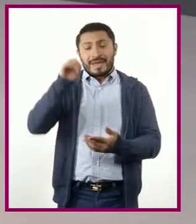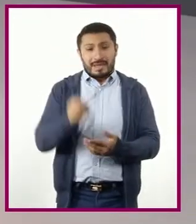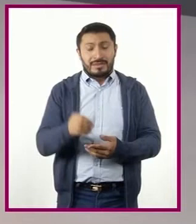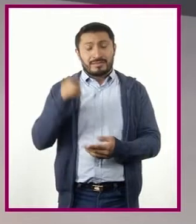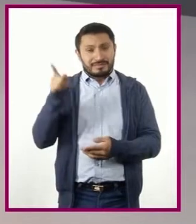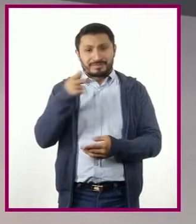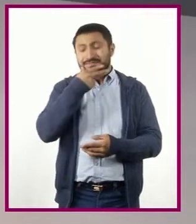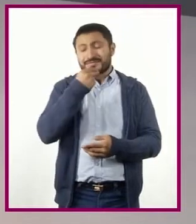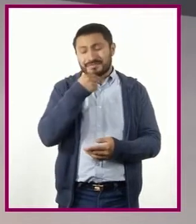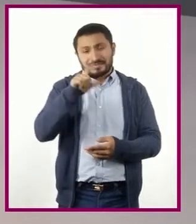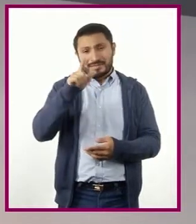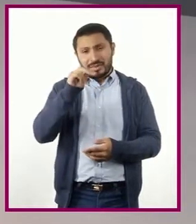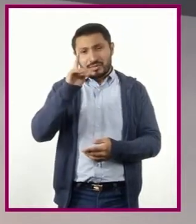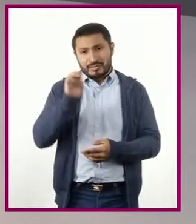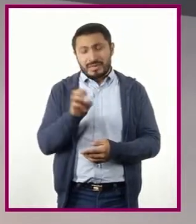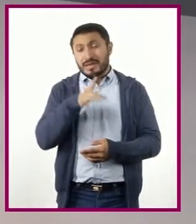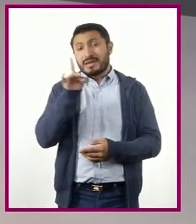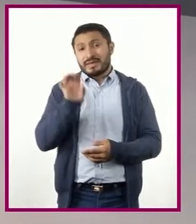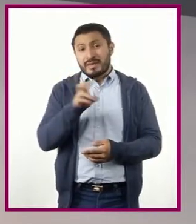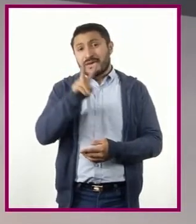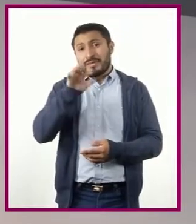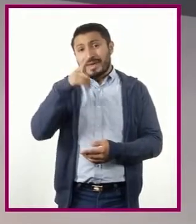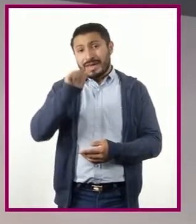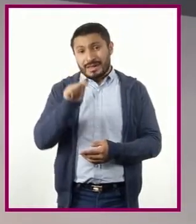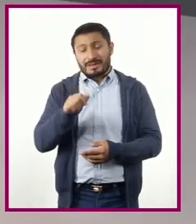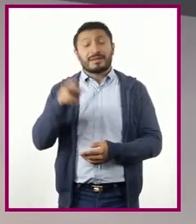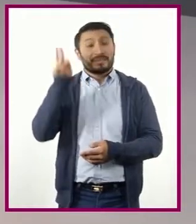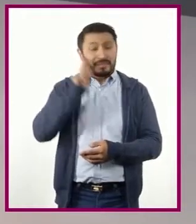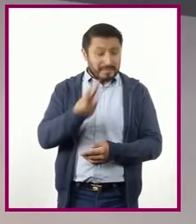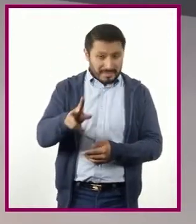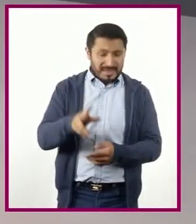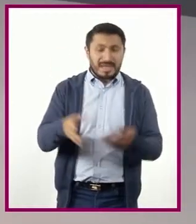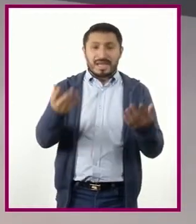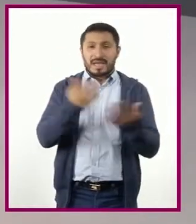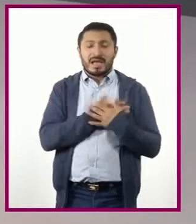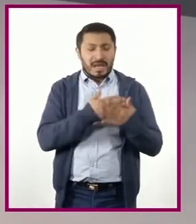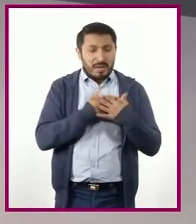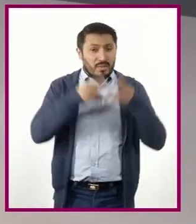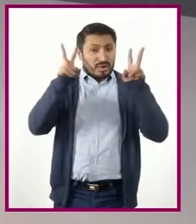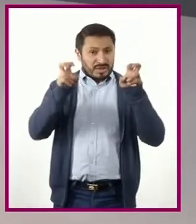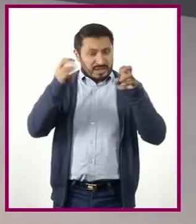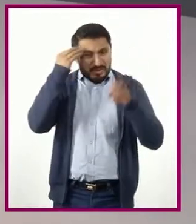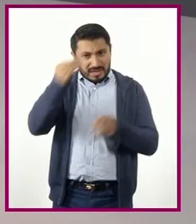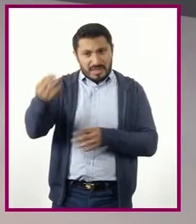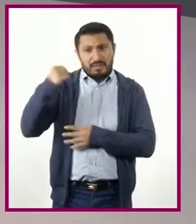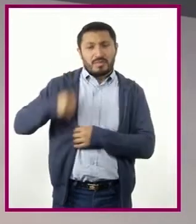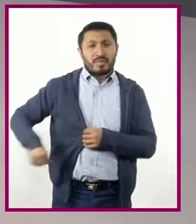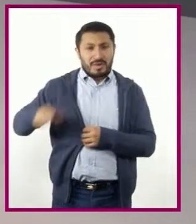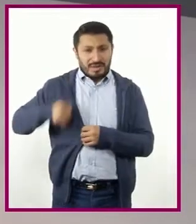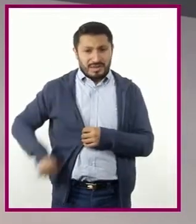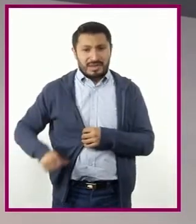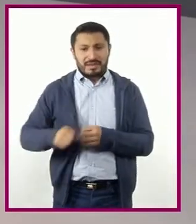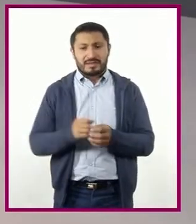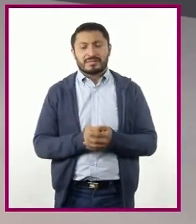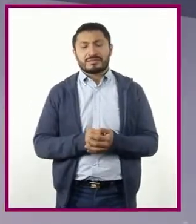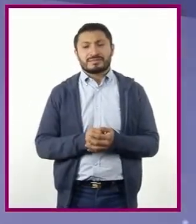Vega. Veremos que es un monólogo sobre el amor en aquella época.